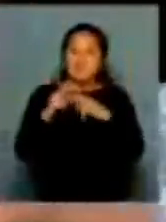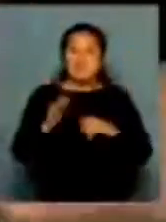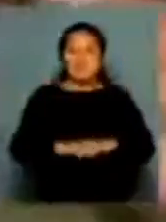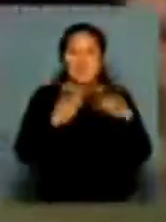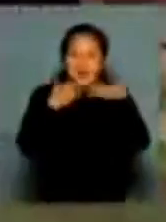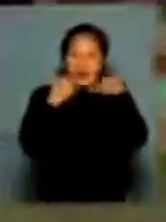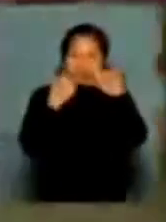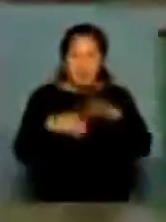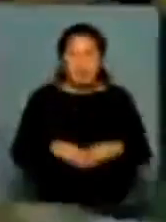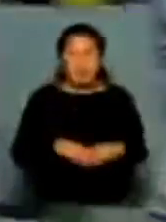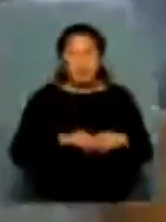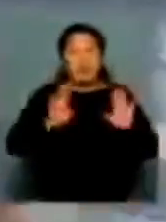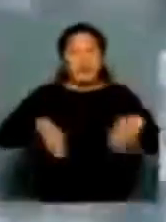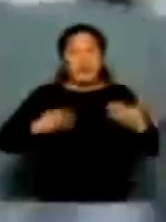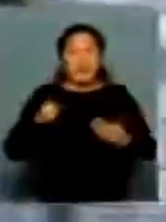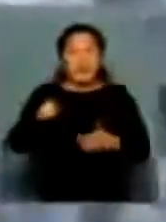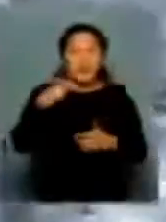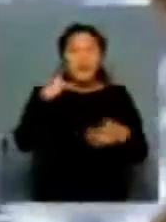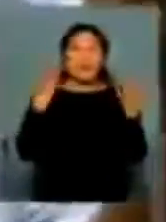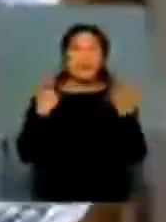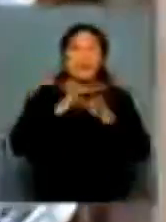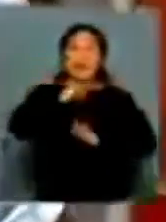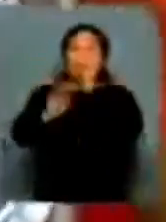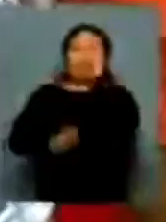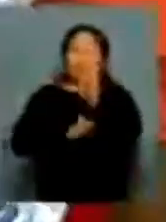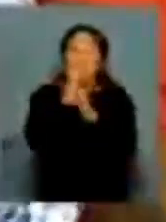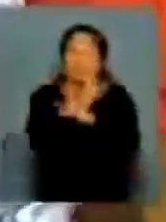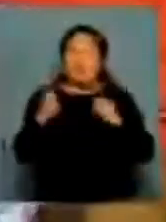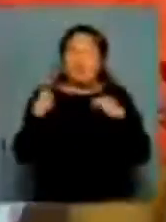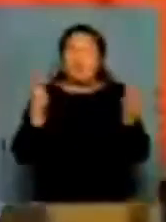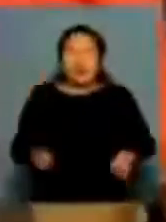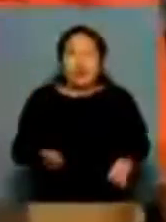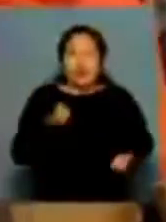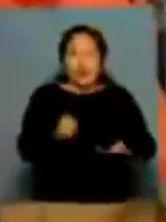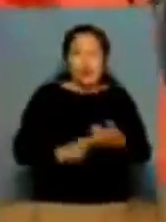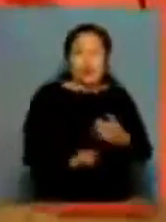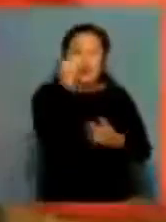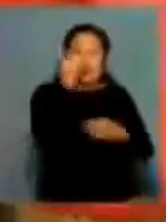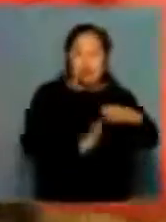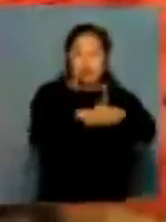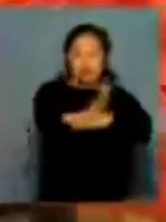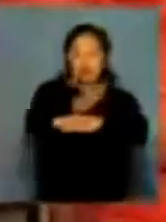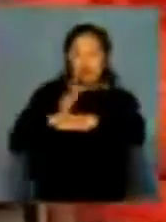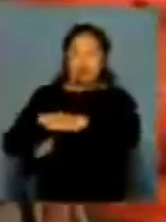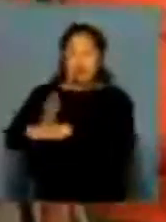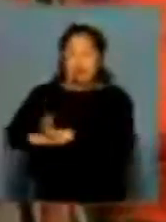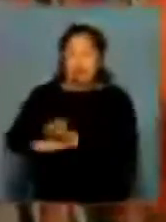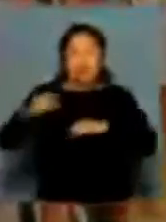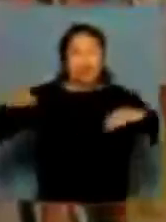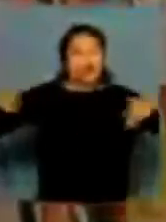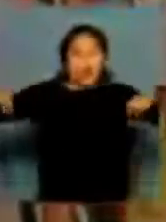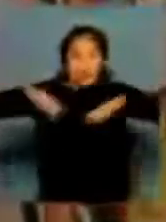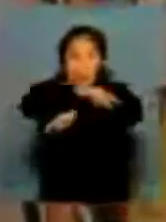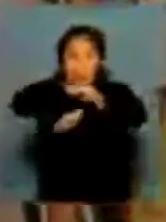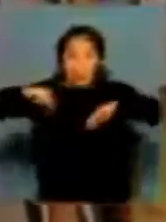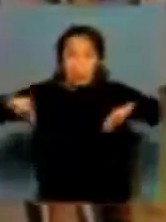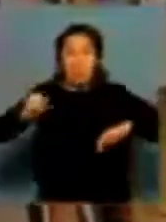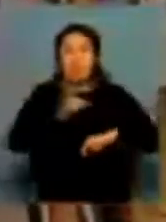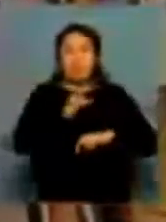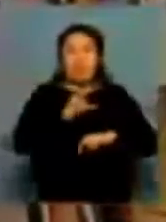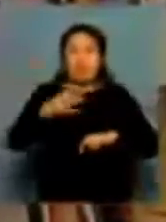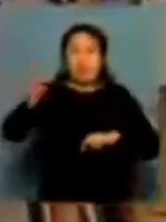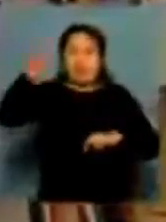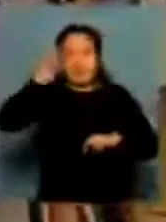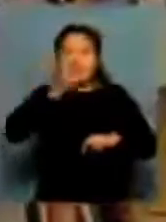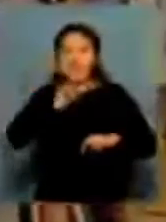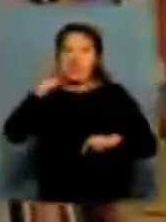A ustedes. Bueno, Mariana, entonces, para terminar este informe hay que decir que hay dos ingresos, son todos peatonales, por el